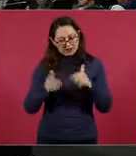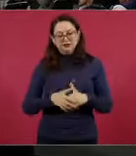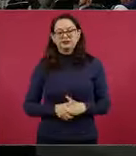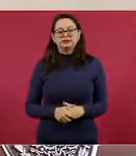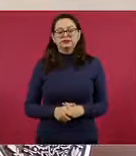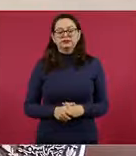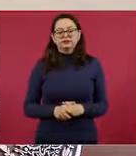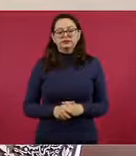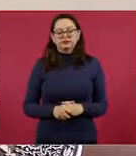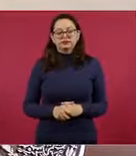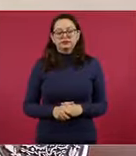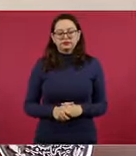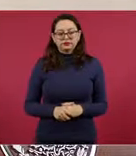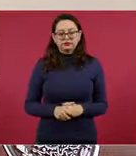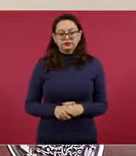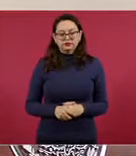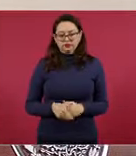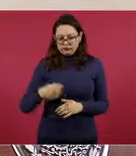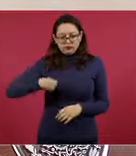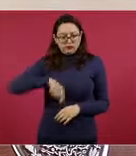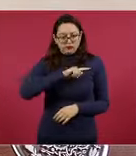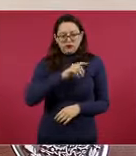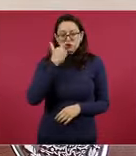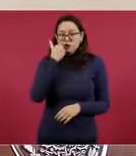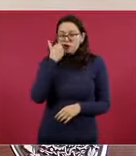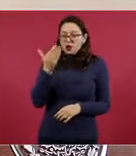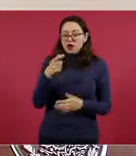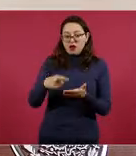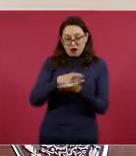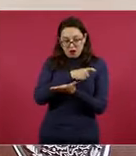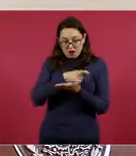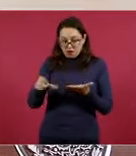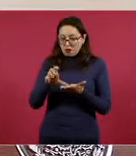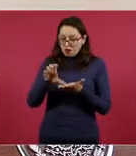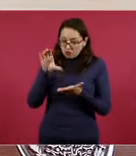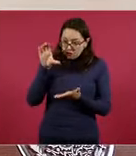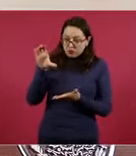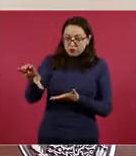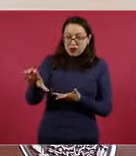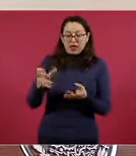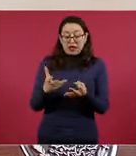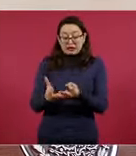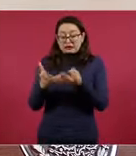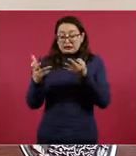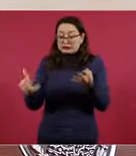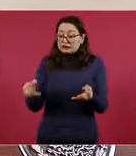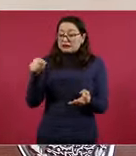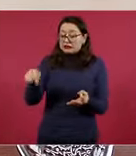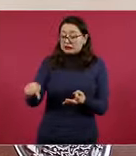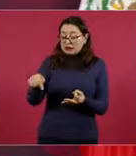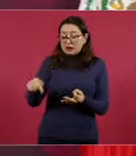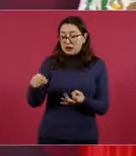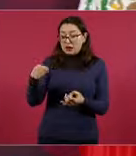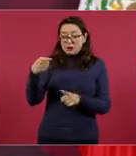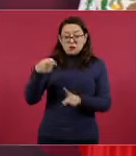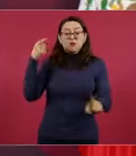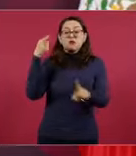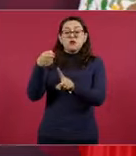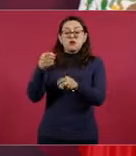se les compra el terreno, pero que además ese terreno lo vamos a convertir